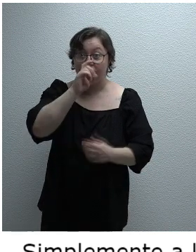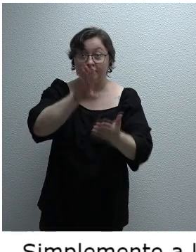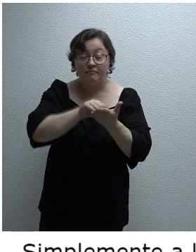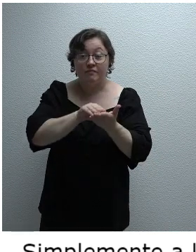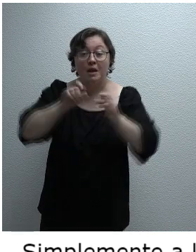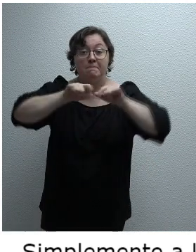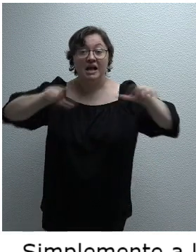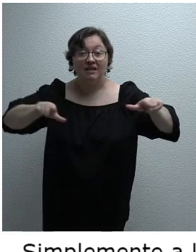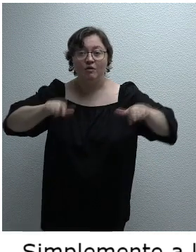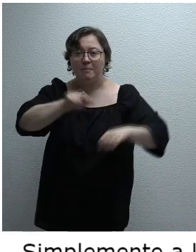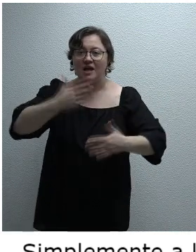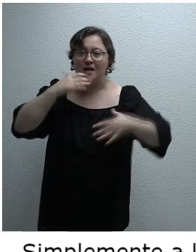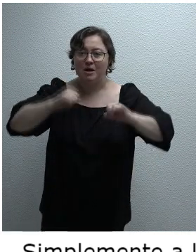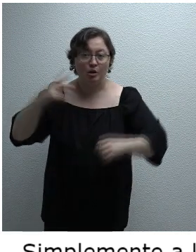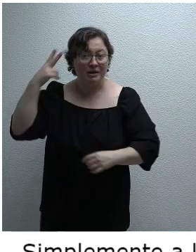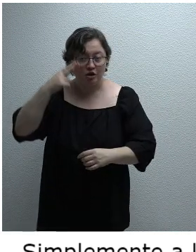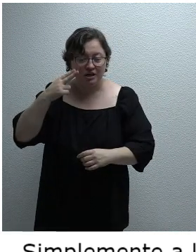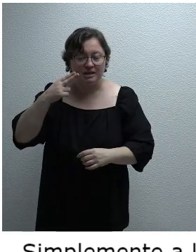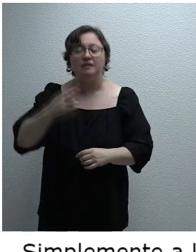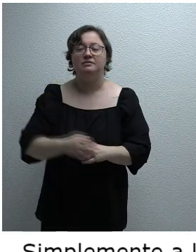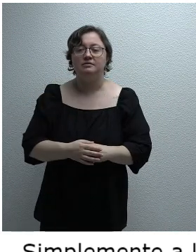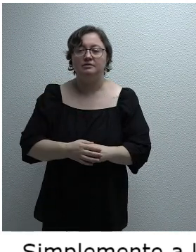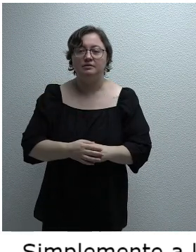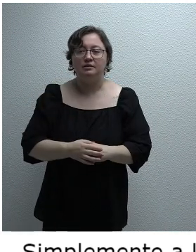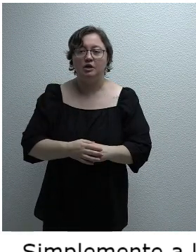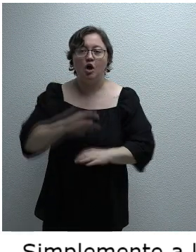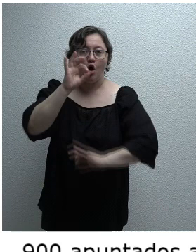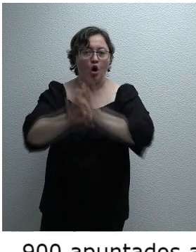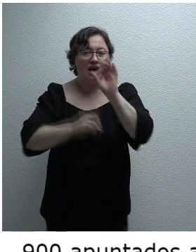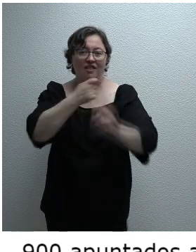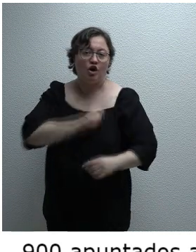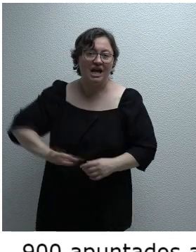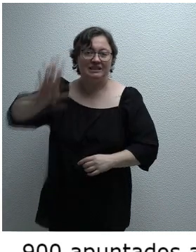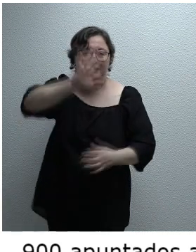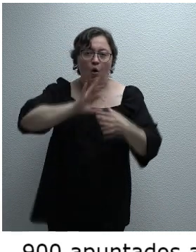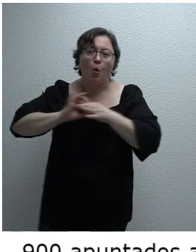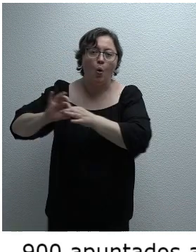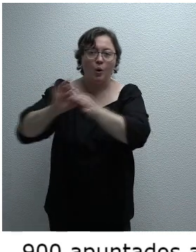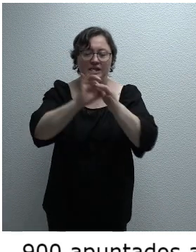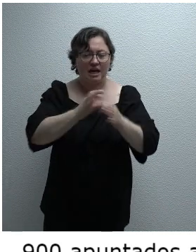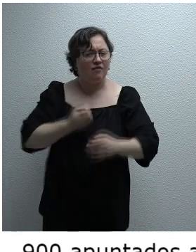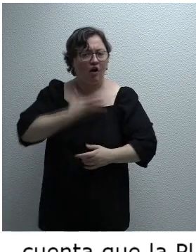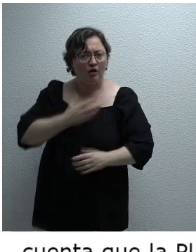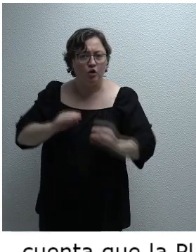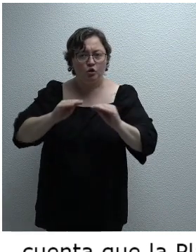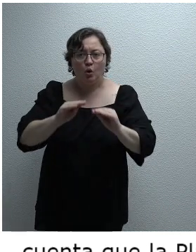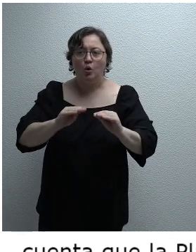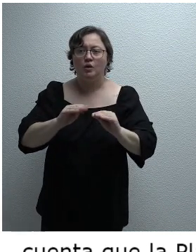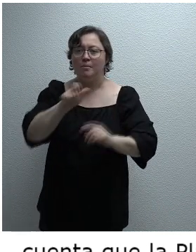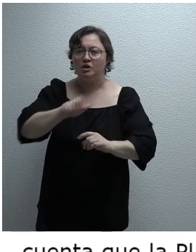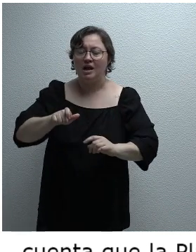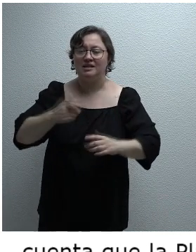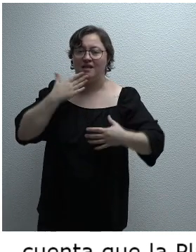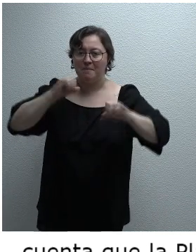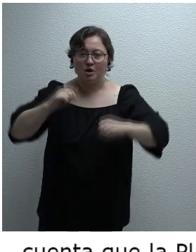la plataforma de mayores y pensionistas, que es la organización estatal unitaria con esa vocación de las organizaciones de mayores y